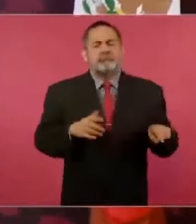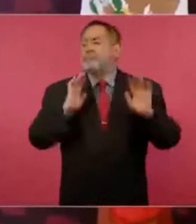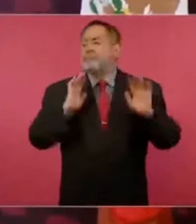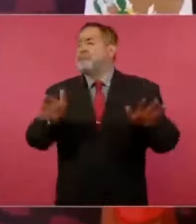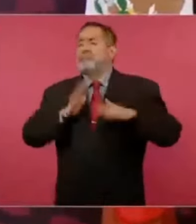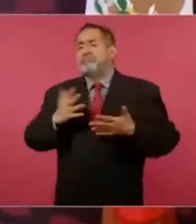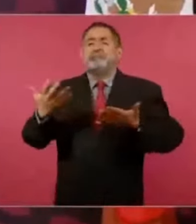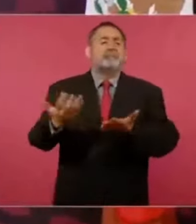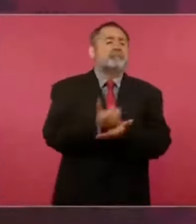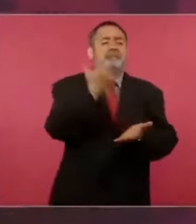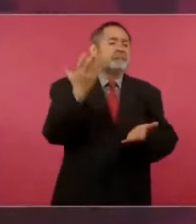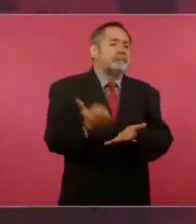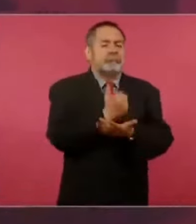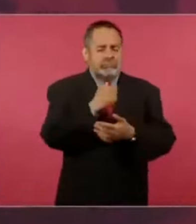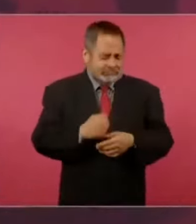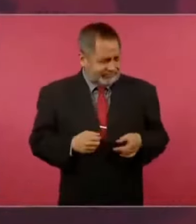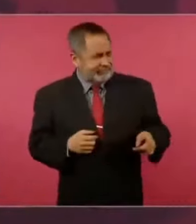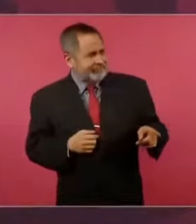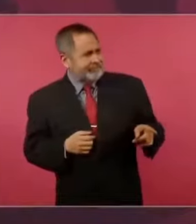ganamos.